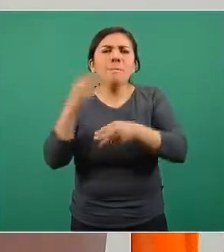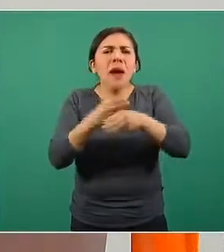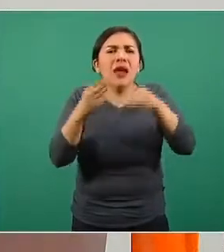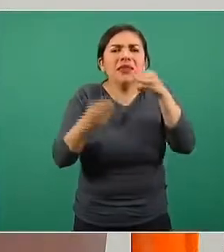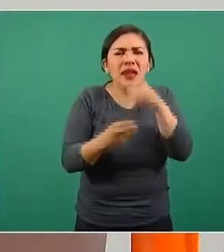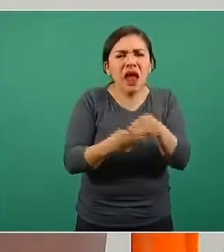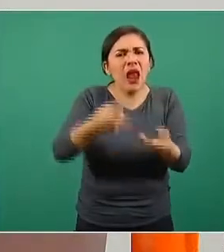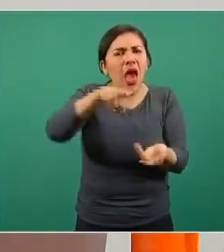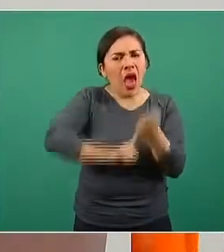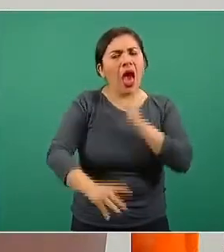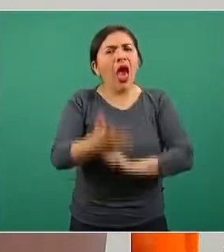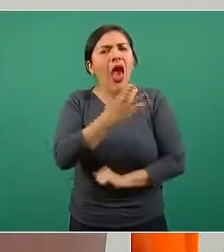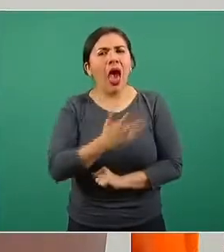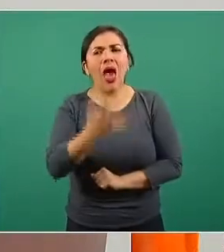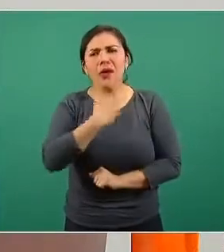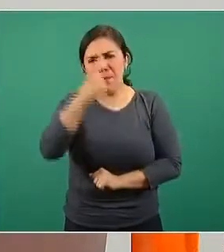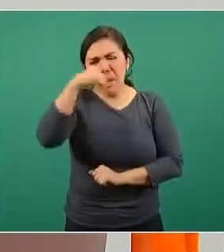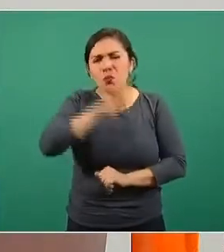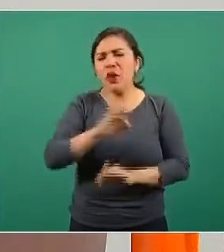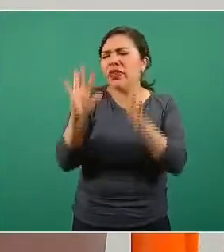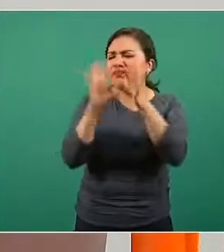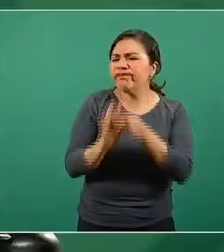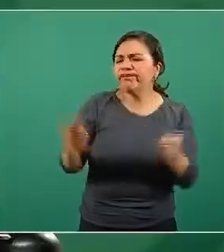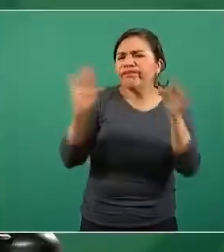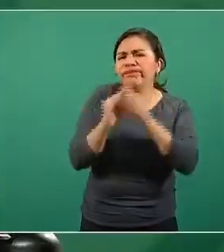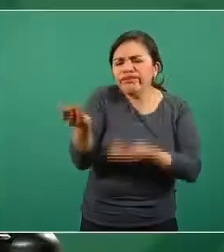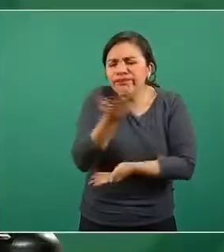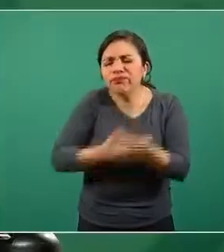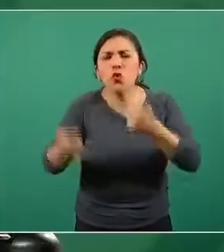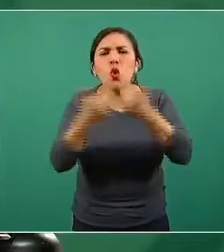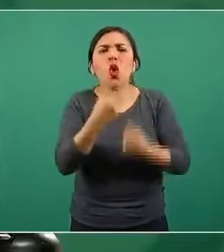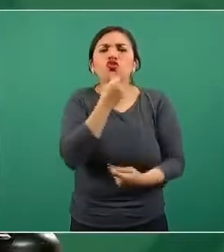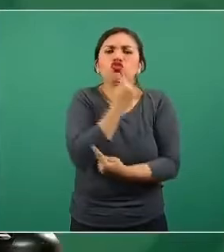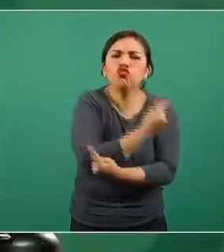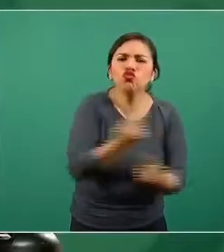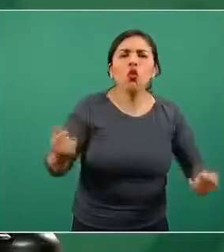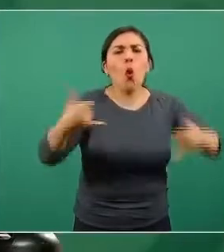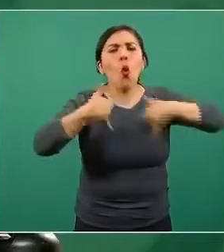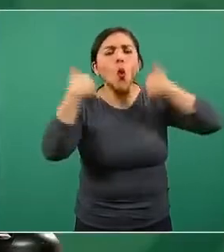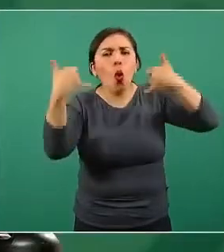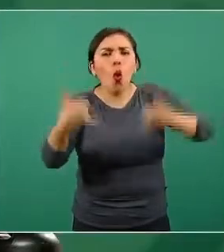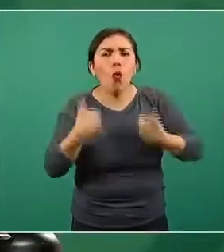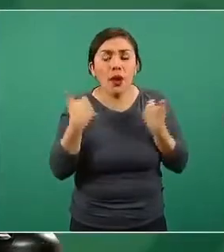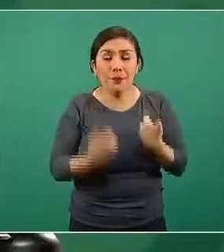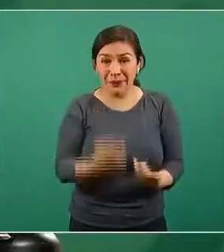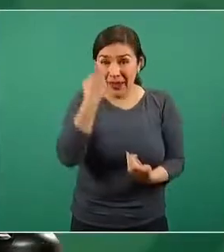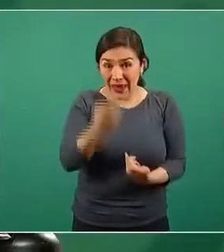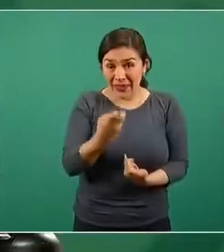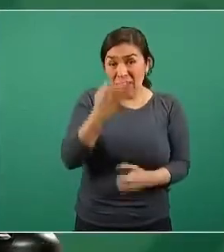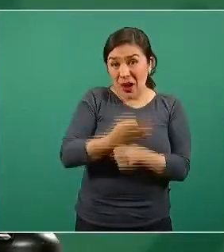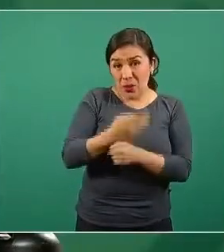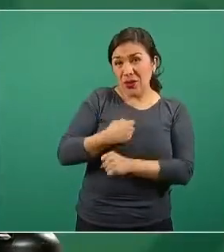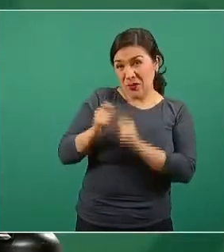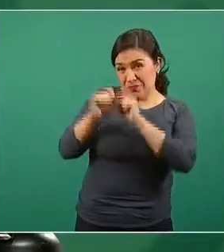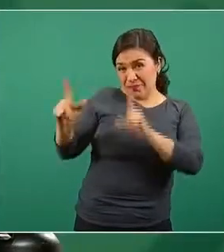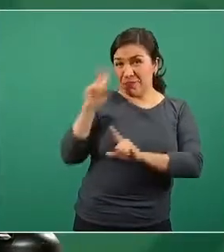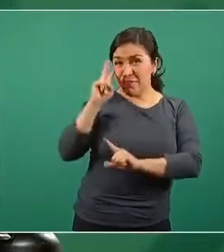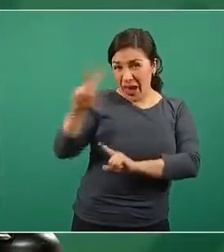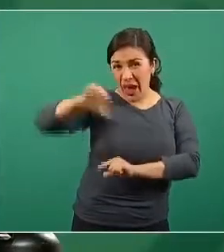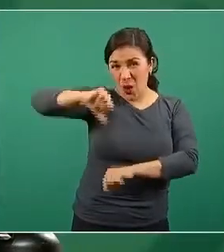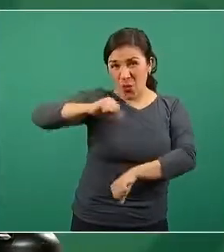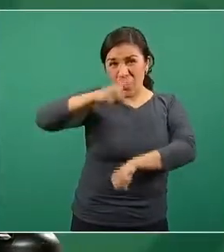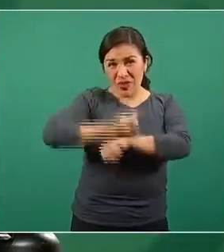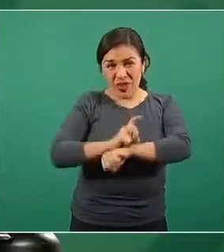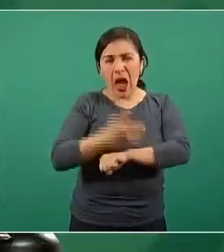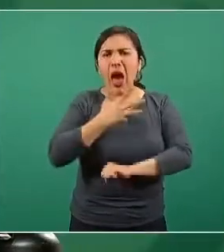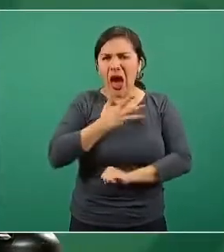para abordar estos temas con los niños, las niñas, con los jóvenes, estos que hemos publicado el día de